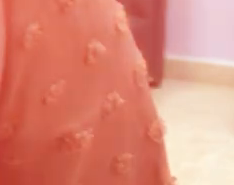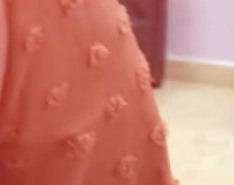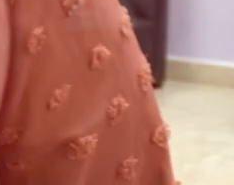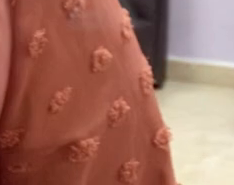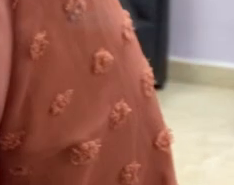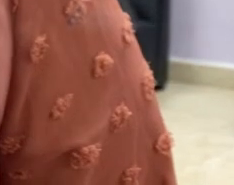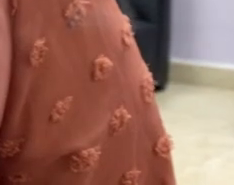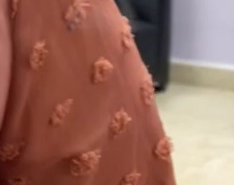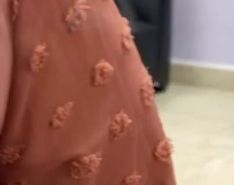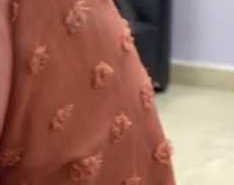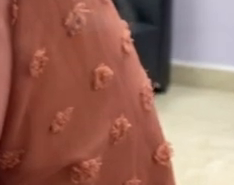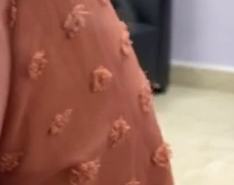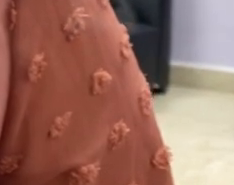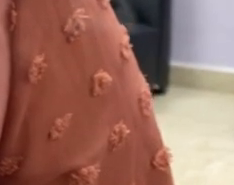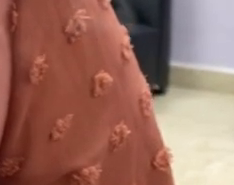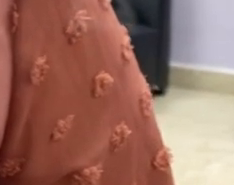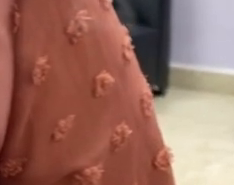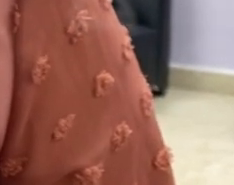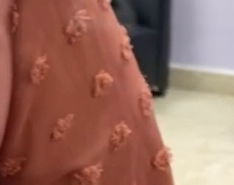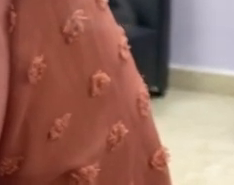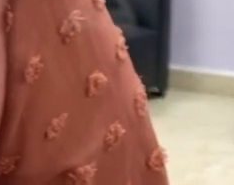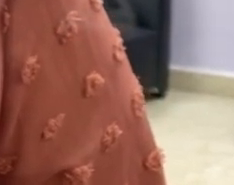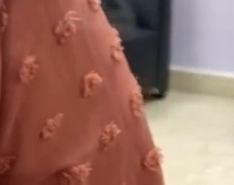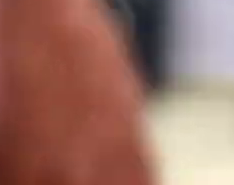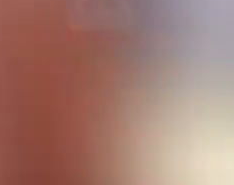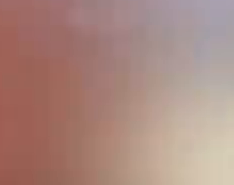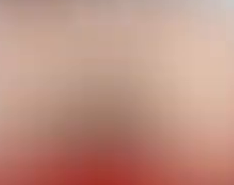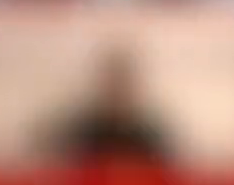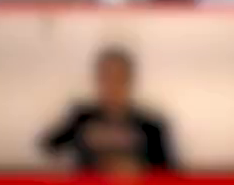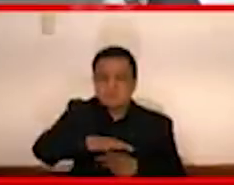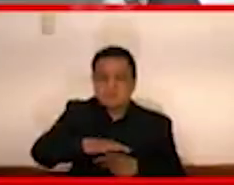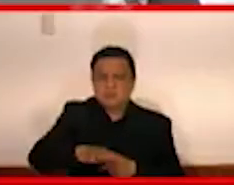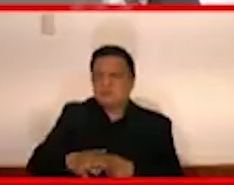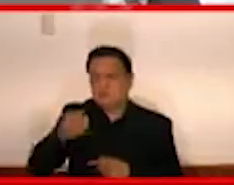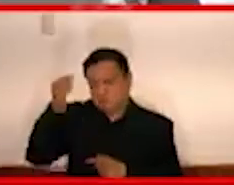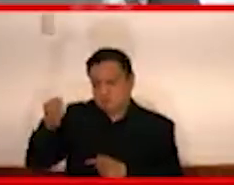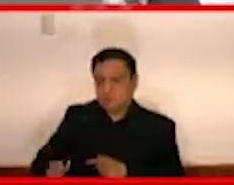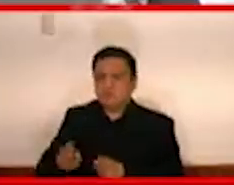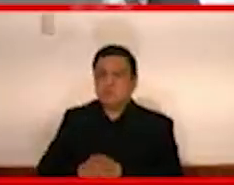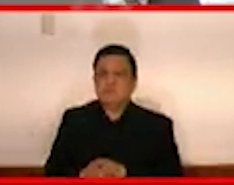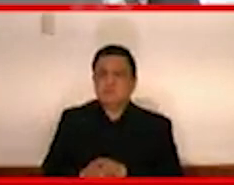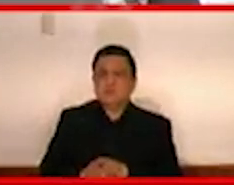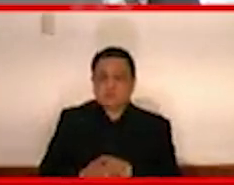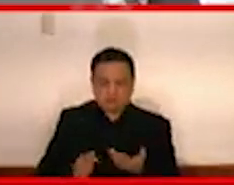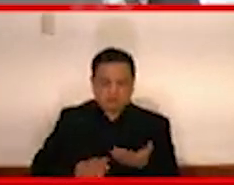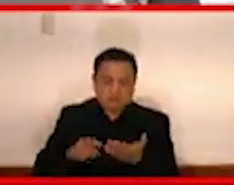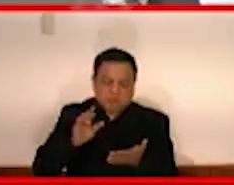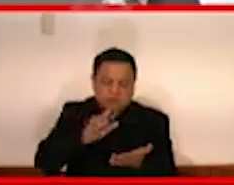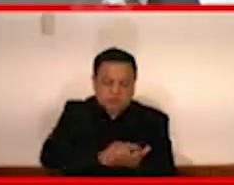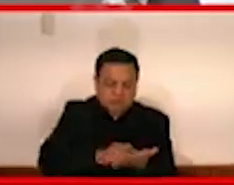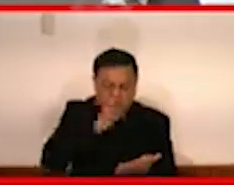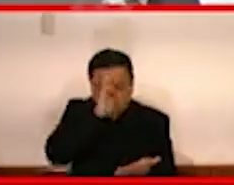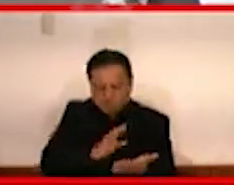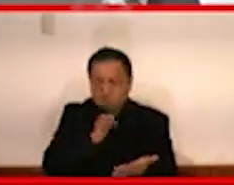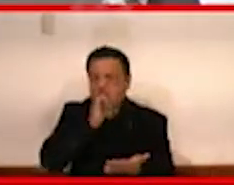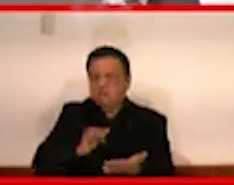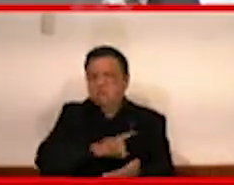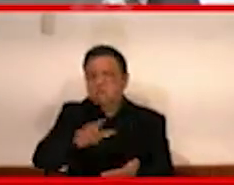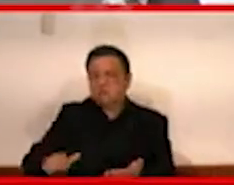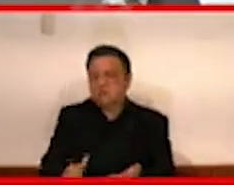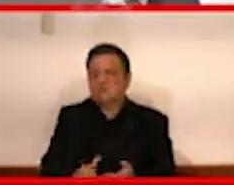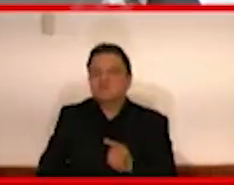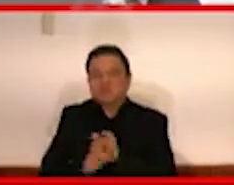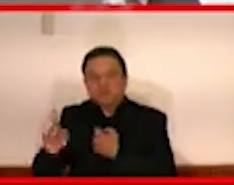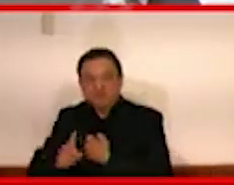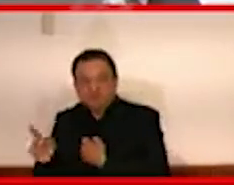actores a conducirse en un marco legal y acatar las reglas del juego. Cuando no se cumple con la ley, se genera violencia e